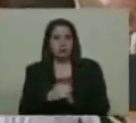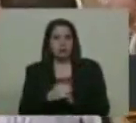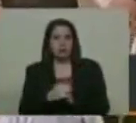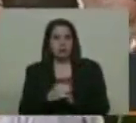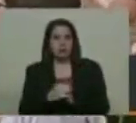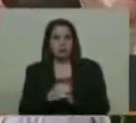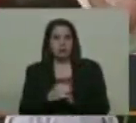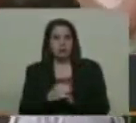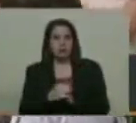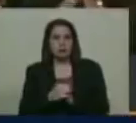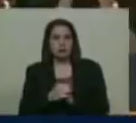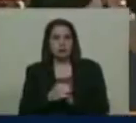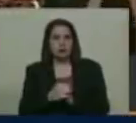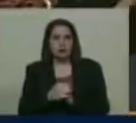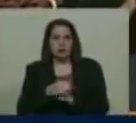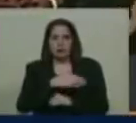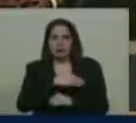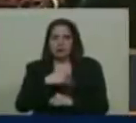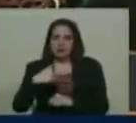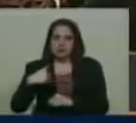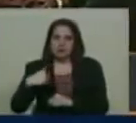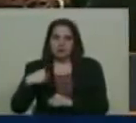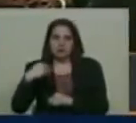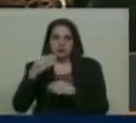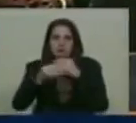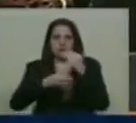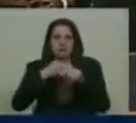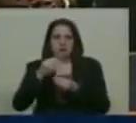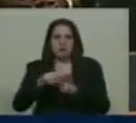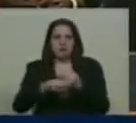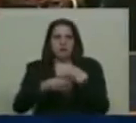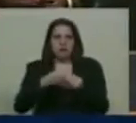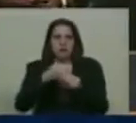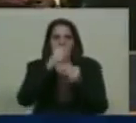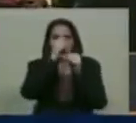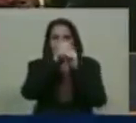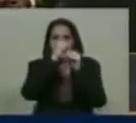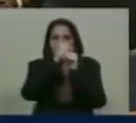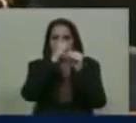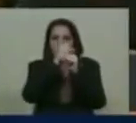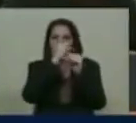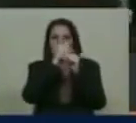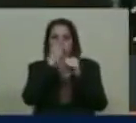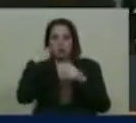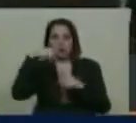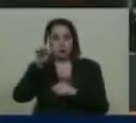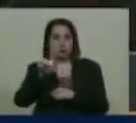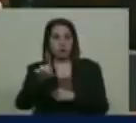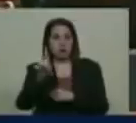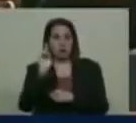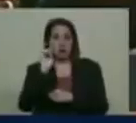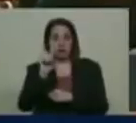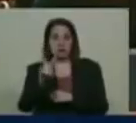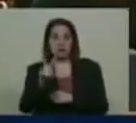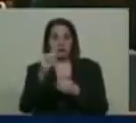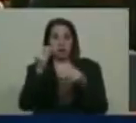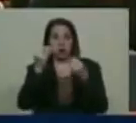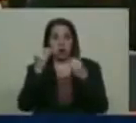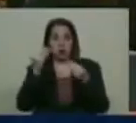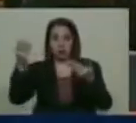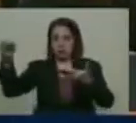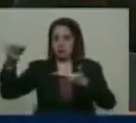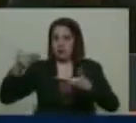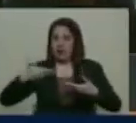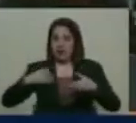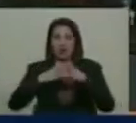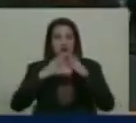Yo quiero muy pronto hacer una jornada de trabajo única y exclusivamente para recibir